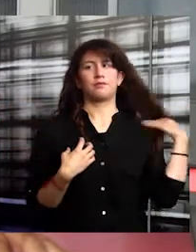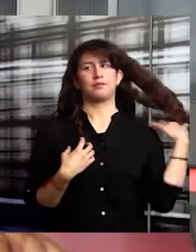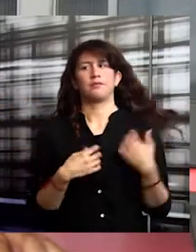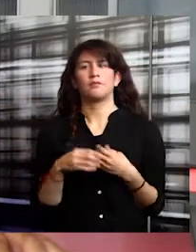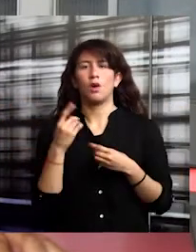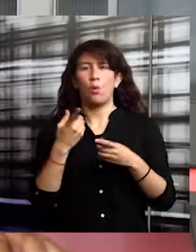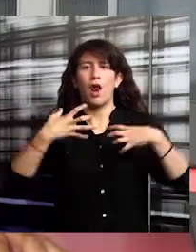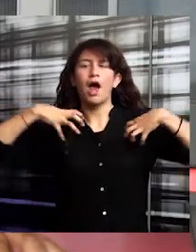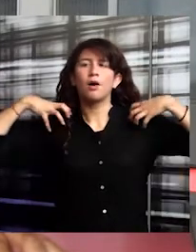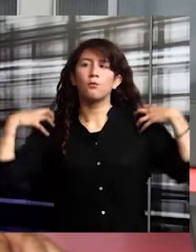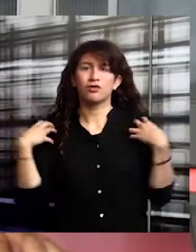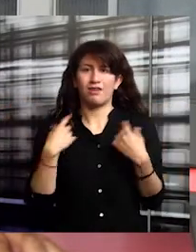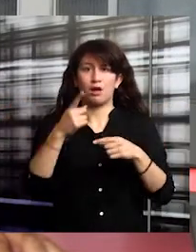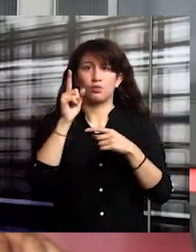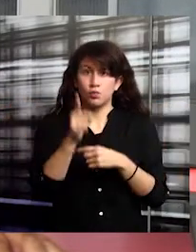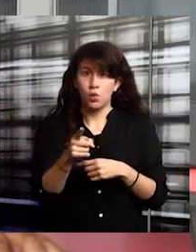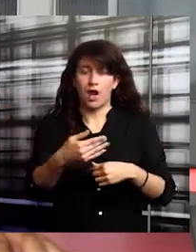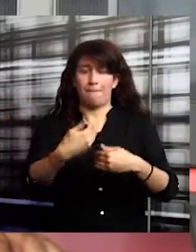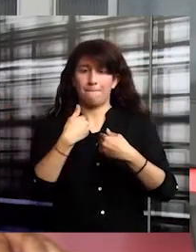de informarse.